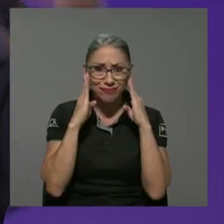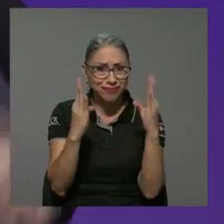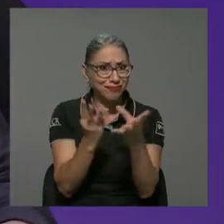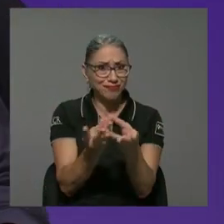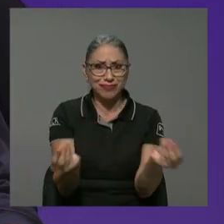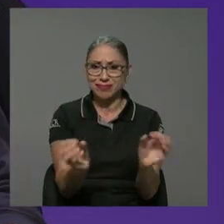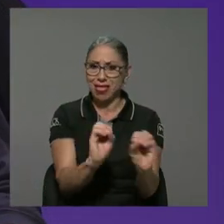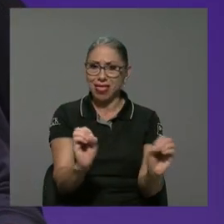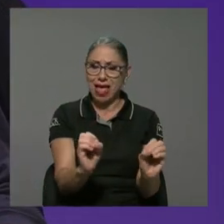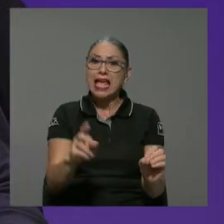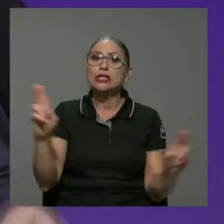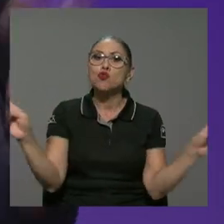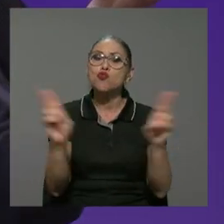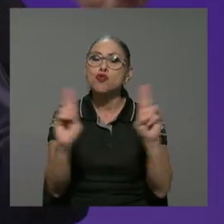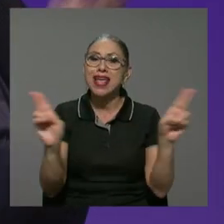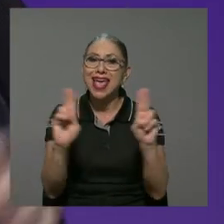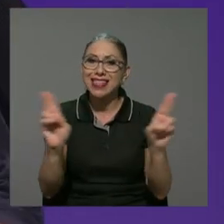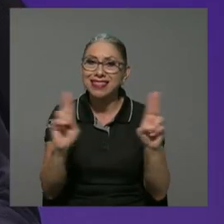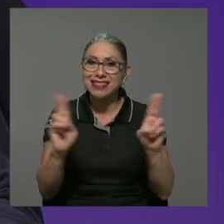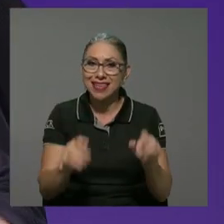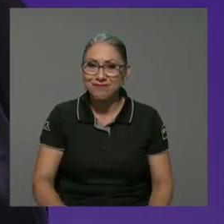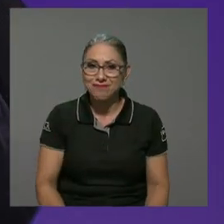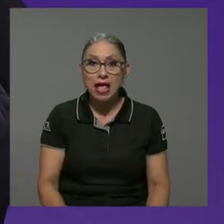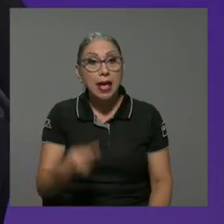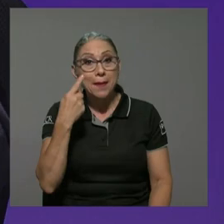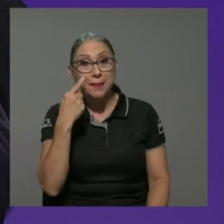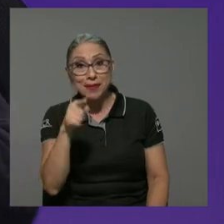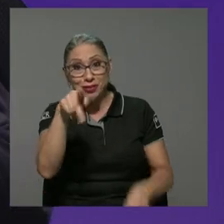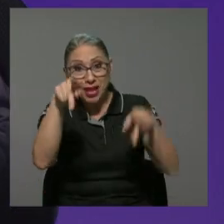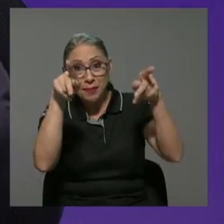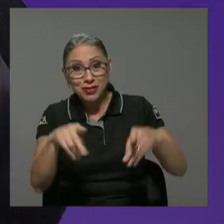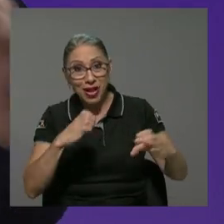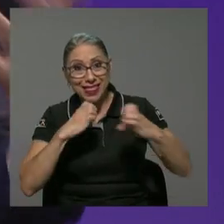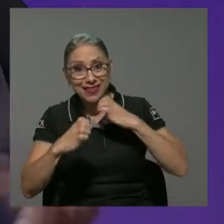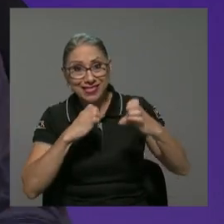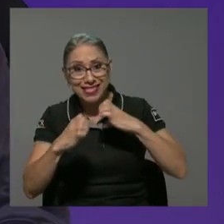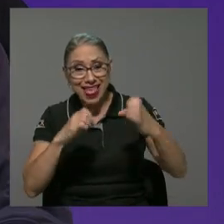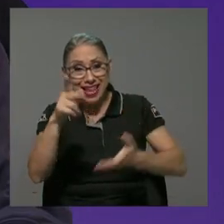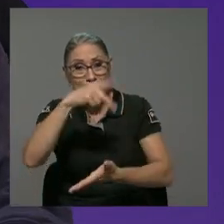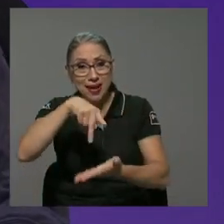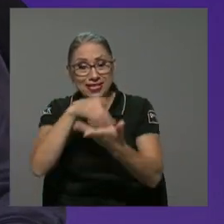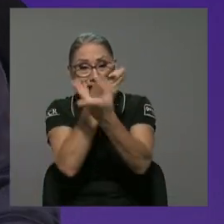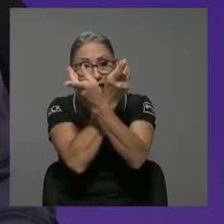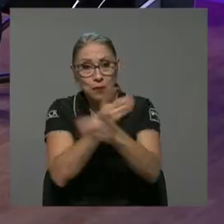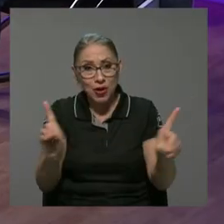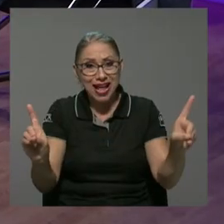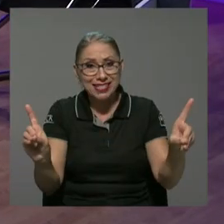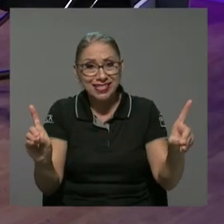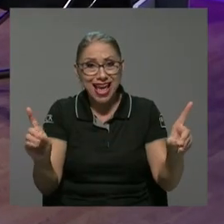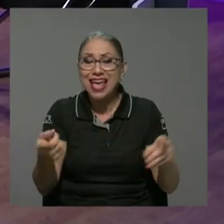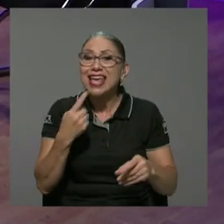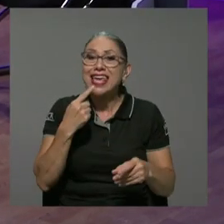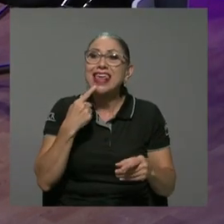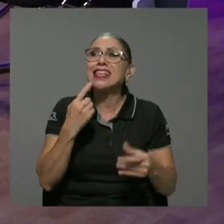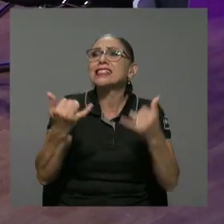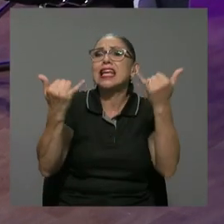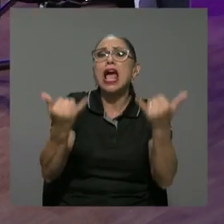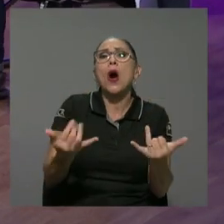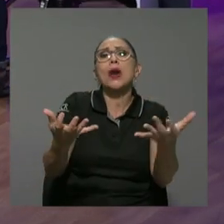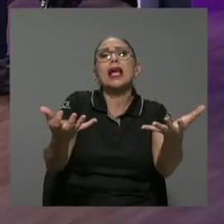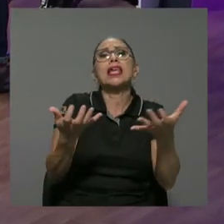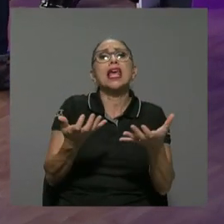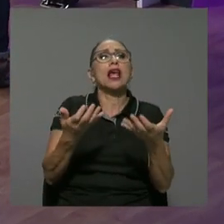que decía la persona desde la Plaza de la Democracia, de que es poner en contra primaria y secundaria